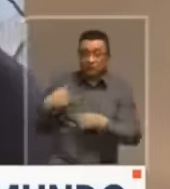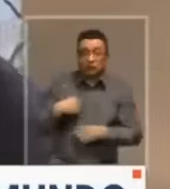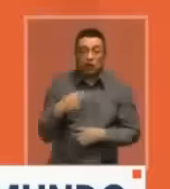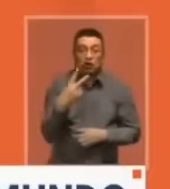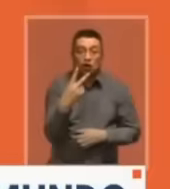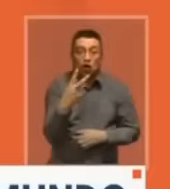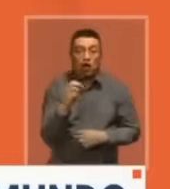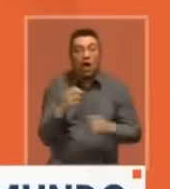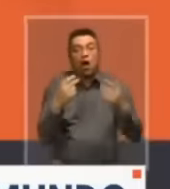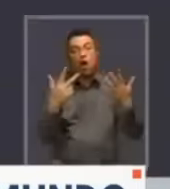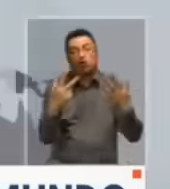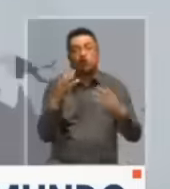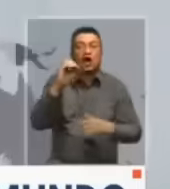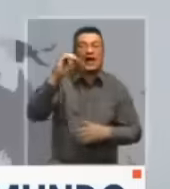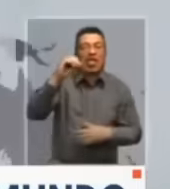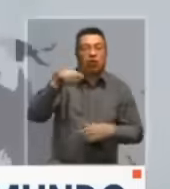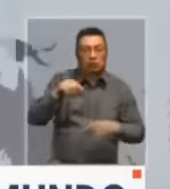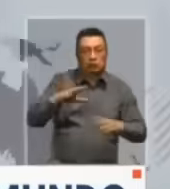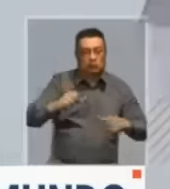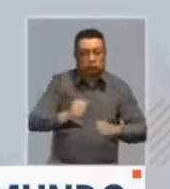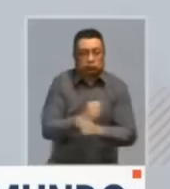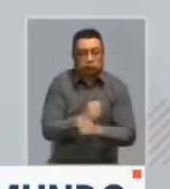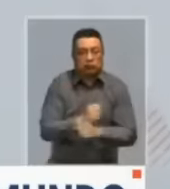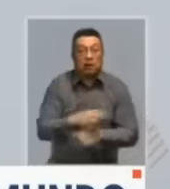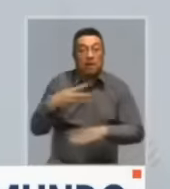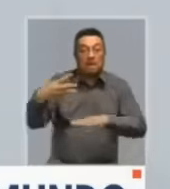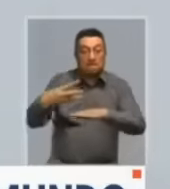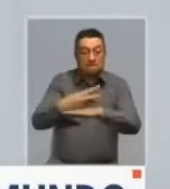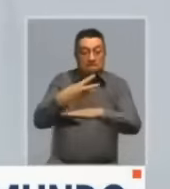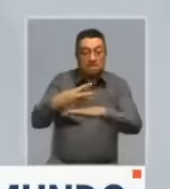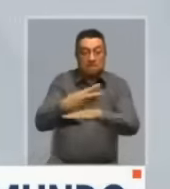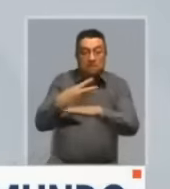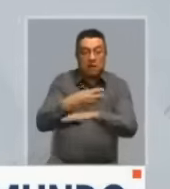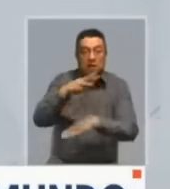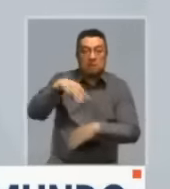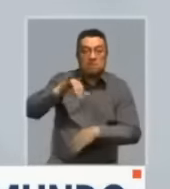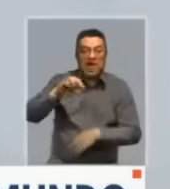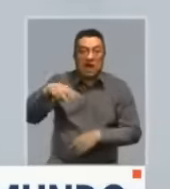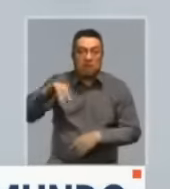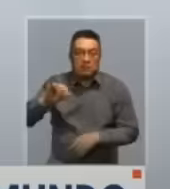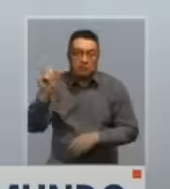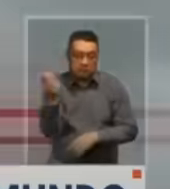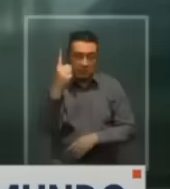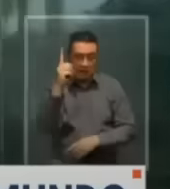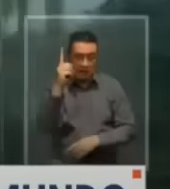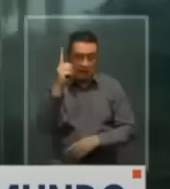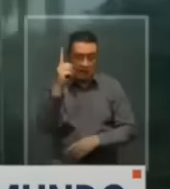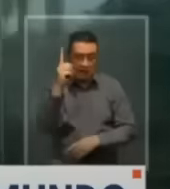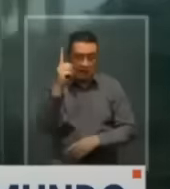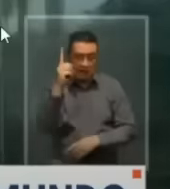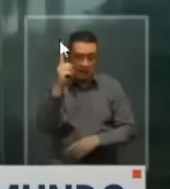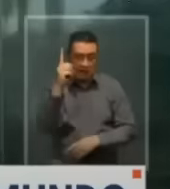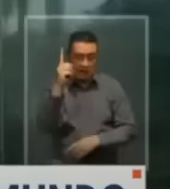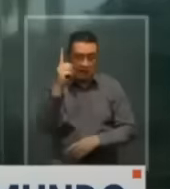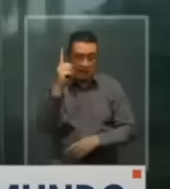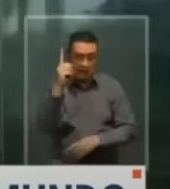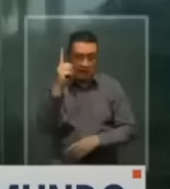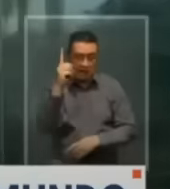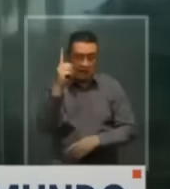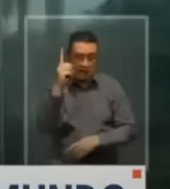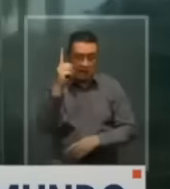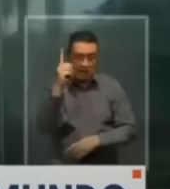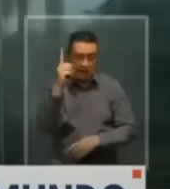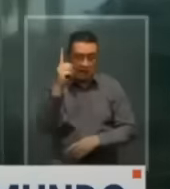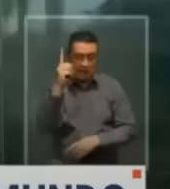grados. Emprendemos rumbo a Miami, nuestro destino inicial. Eso me llamó sumamente la atención, de que